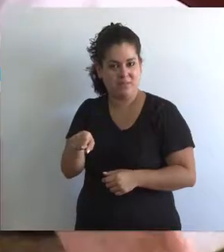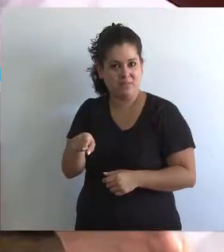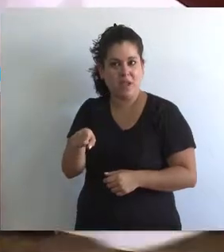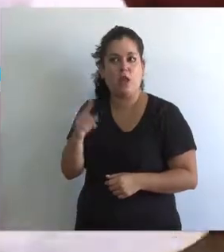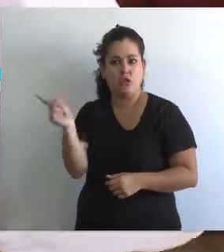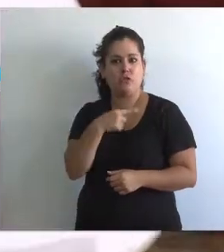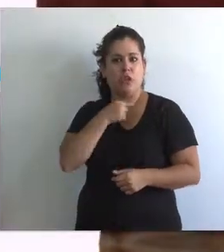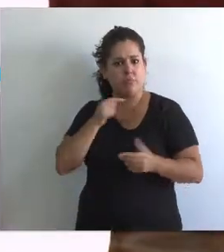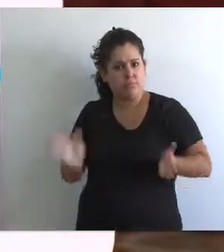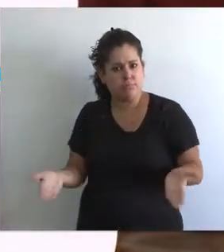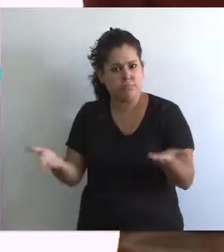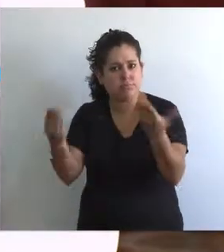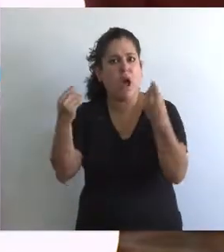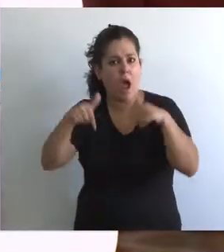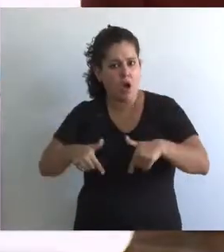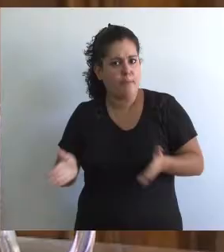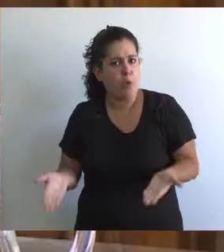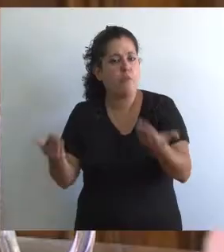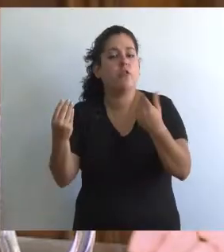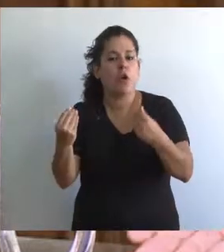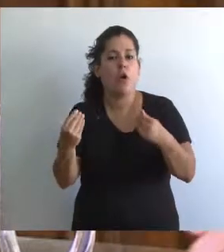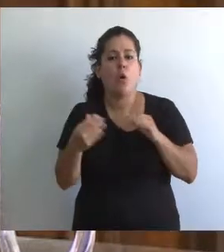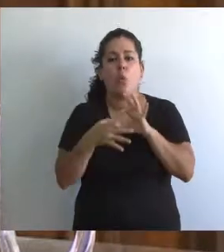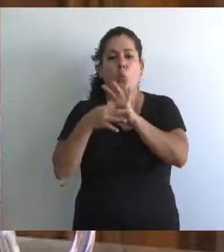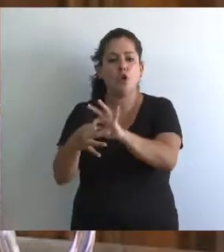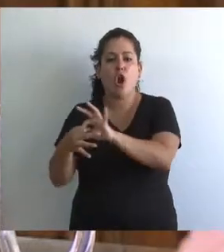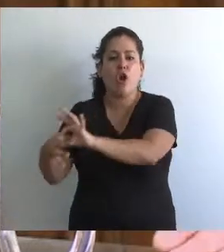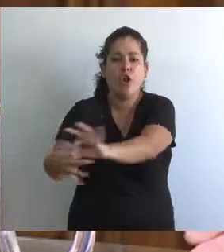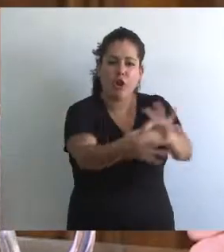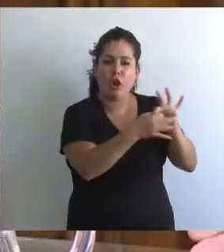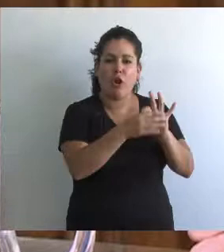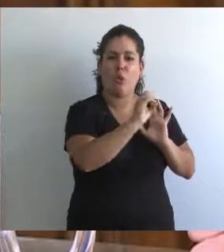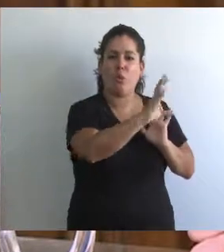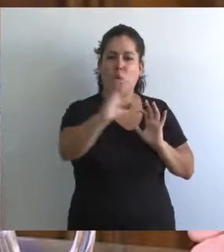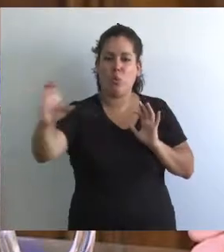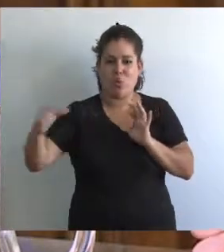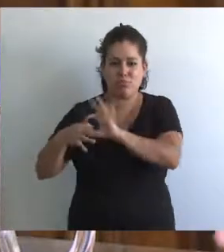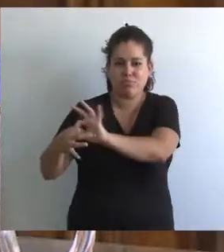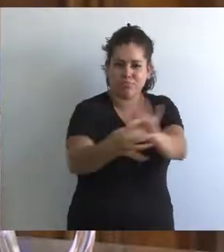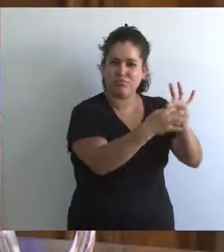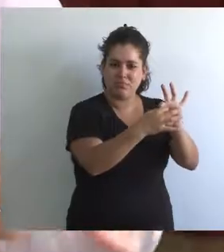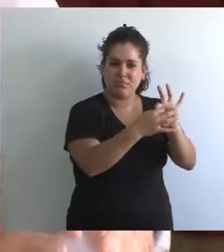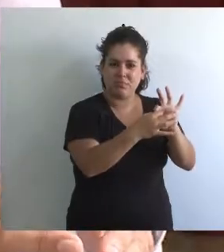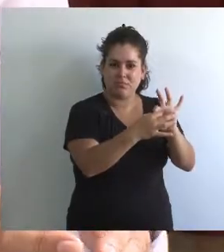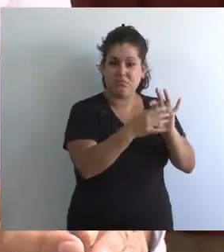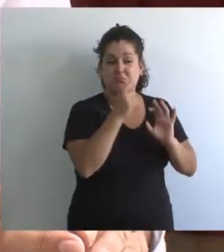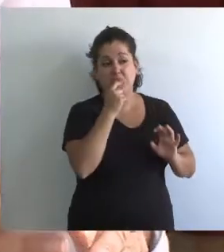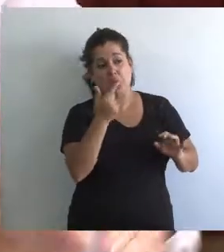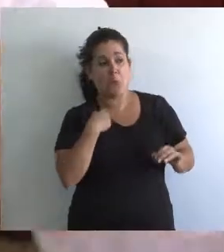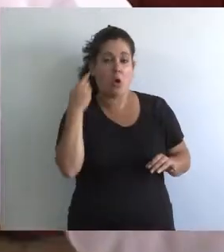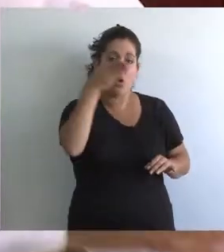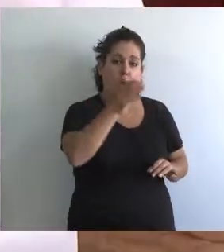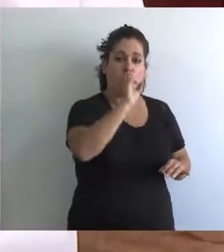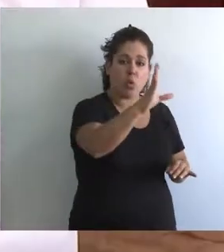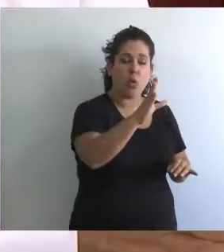que no está en la ley, pero que la estamos promoviendo en el debate político, que es la Unión Nacional de Clubes de Barrio. Bien. De manera que tiene ley el club de